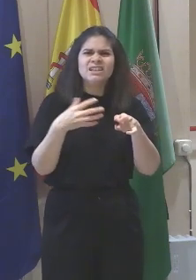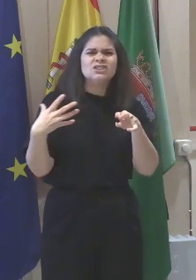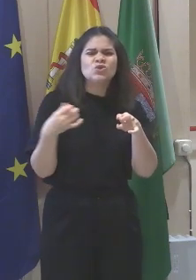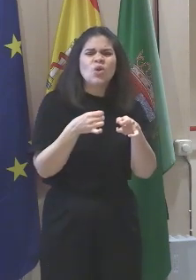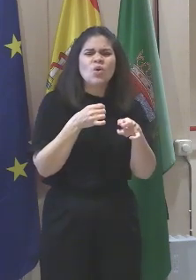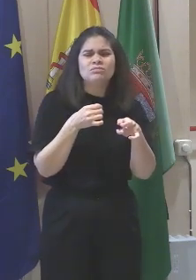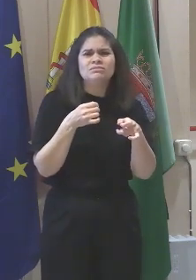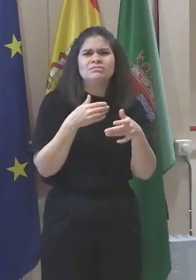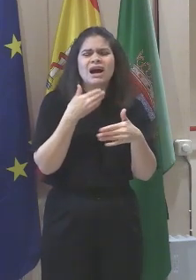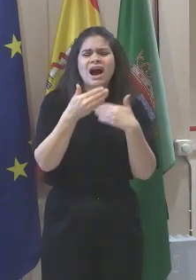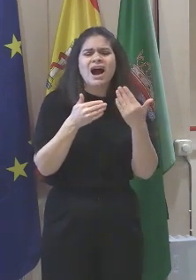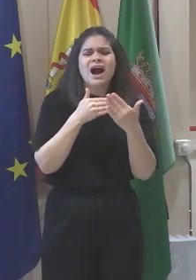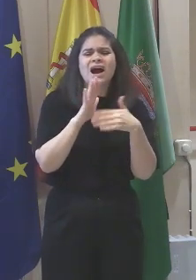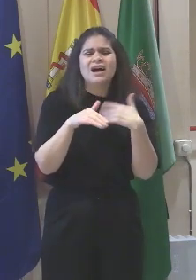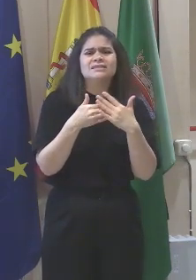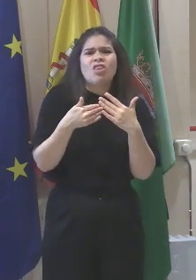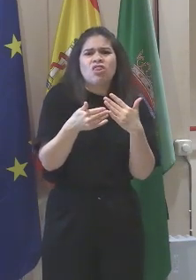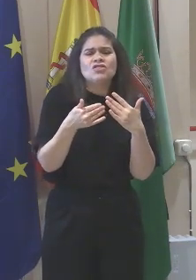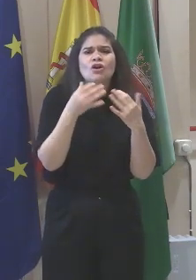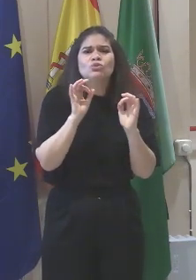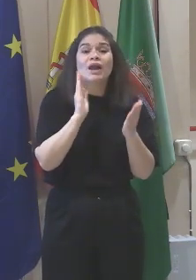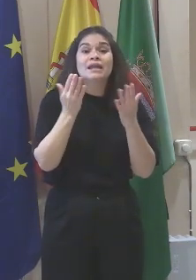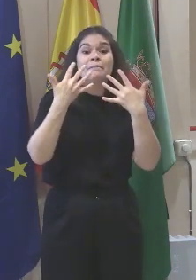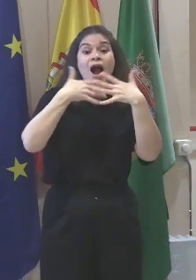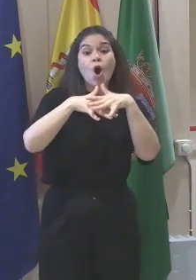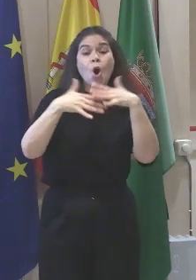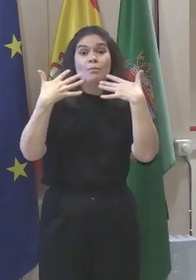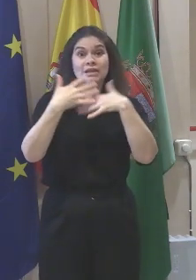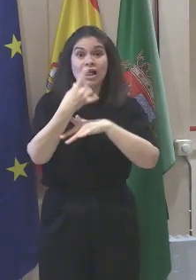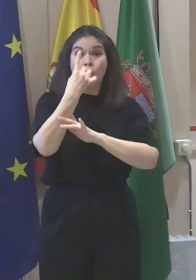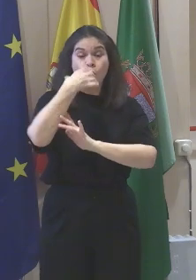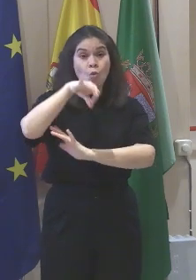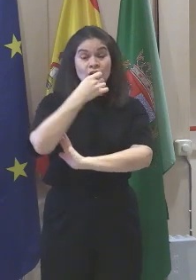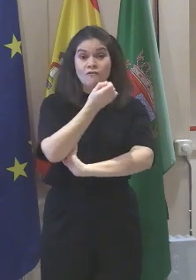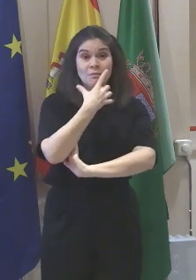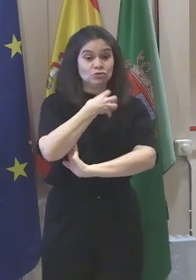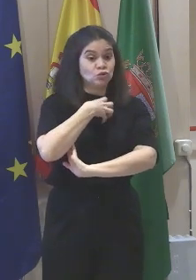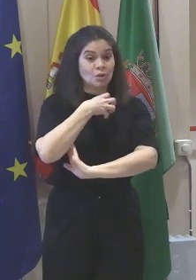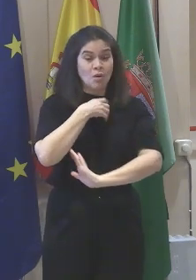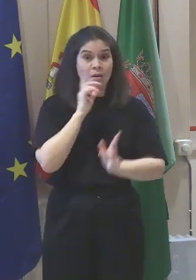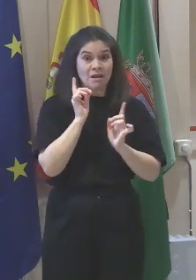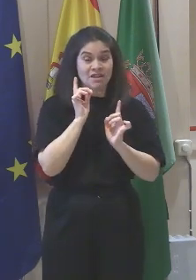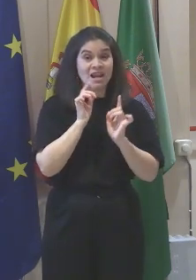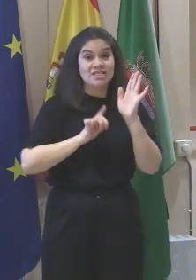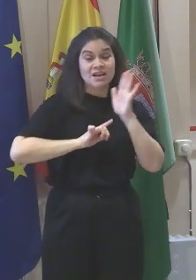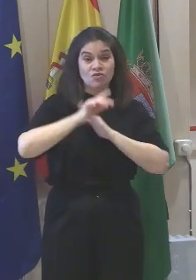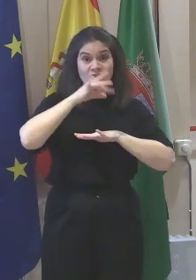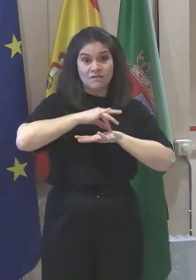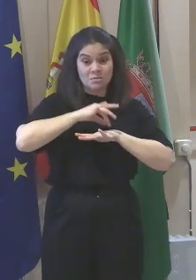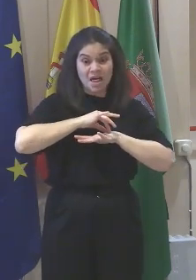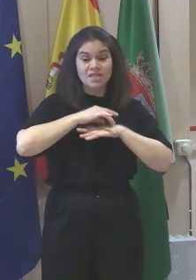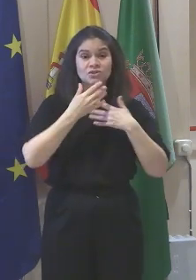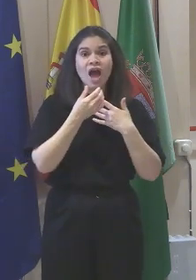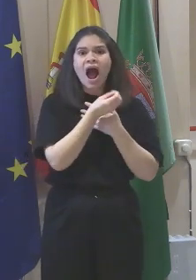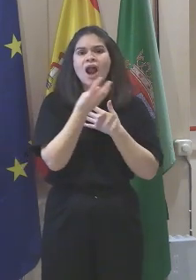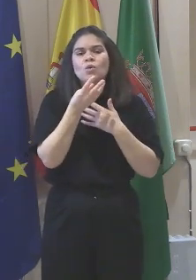Pues como decía, a la terapia combinada. Como con un solo fármaco no se va a poder prevenir el desarrollo de la enfermedad, pues aquellos que son de un perfil